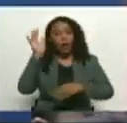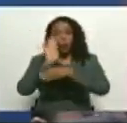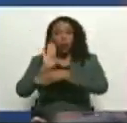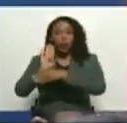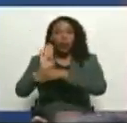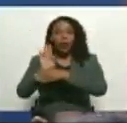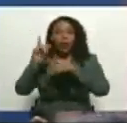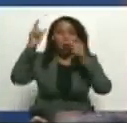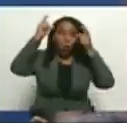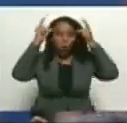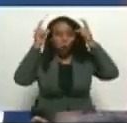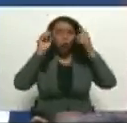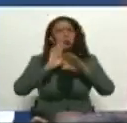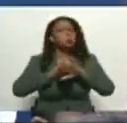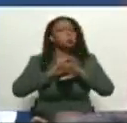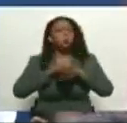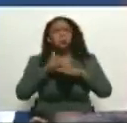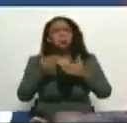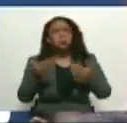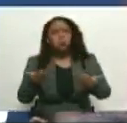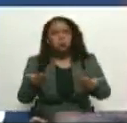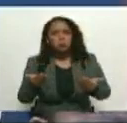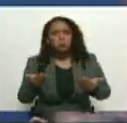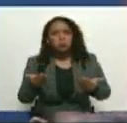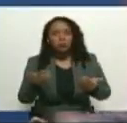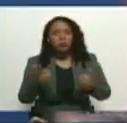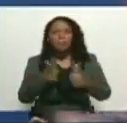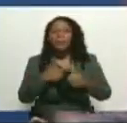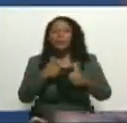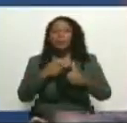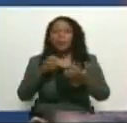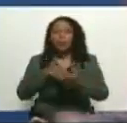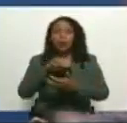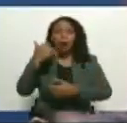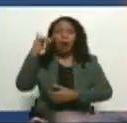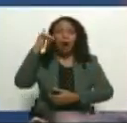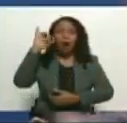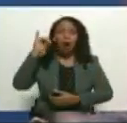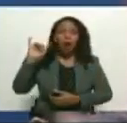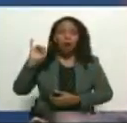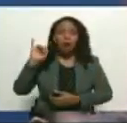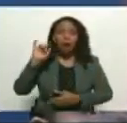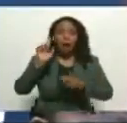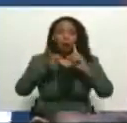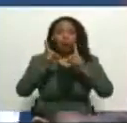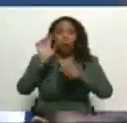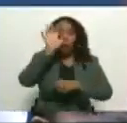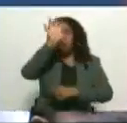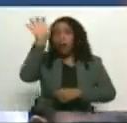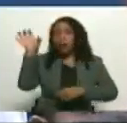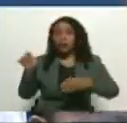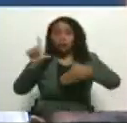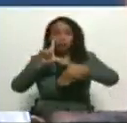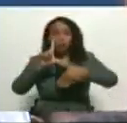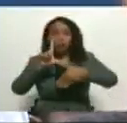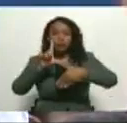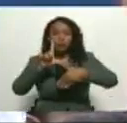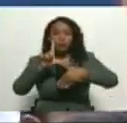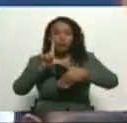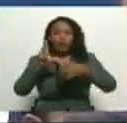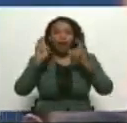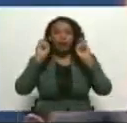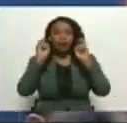¿Y es proteger al oso por qué? Porque uno de sus principales problemas que tiene a nivel de los países latinoamericanos es la fragmentación del